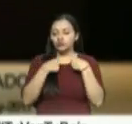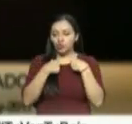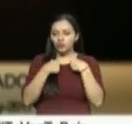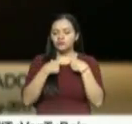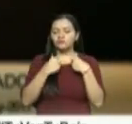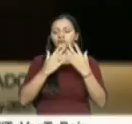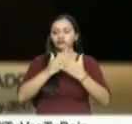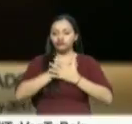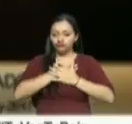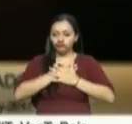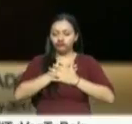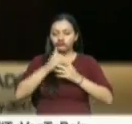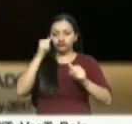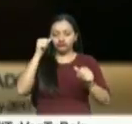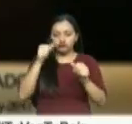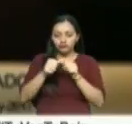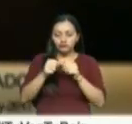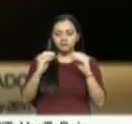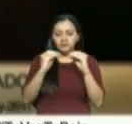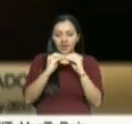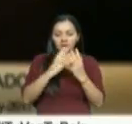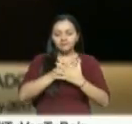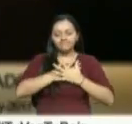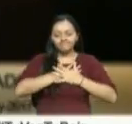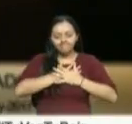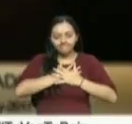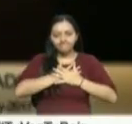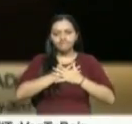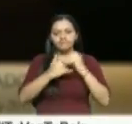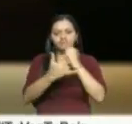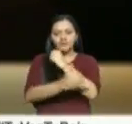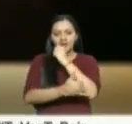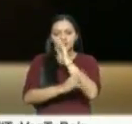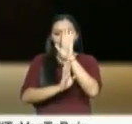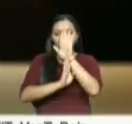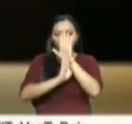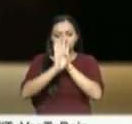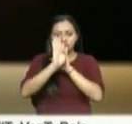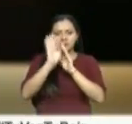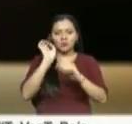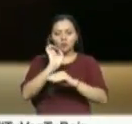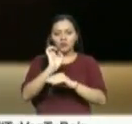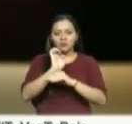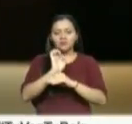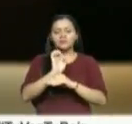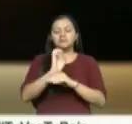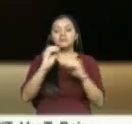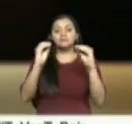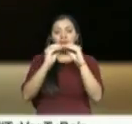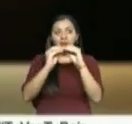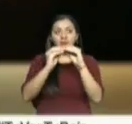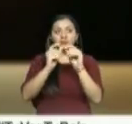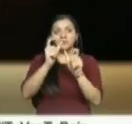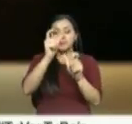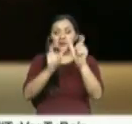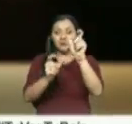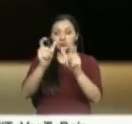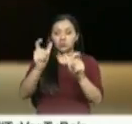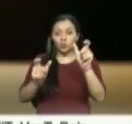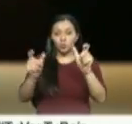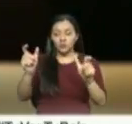convicción, con profundo amor por este país, por la patria, por las personas que han